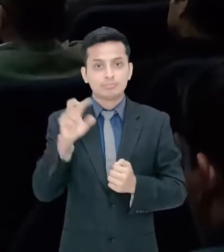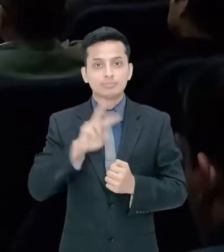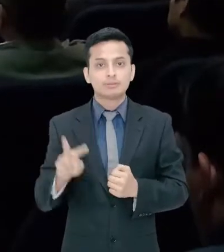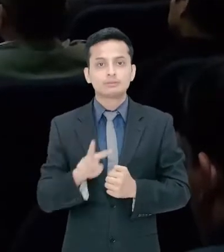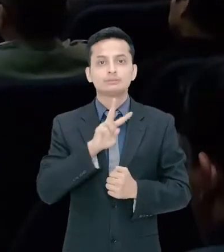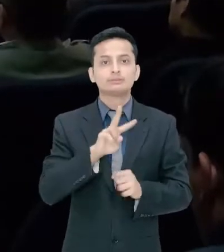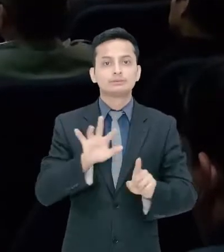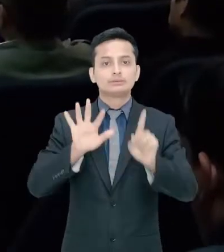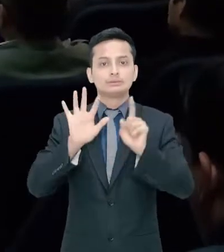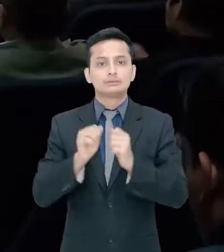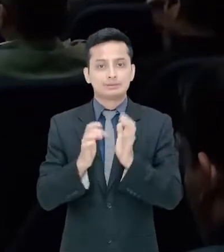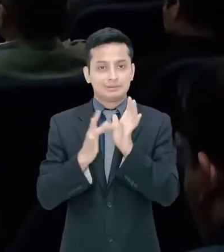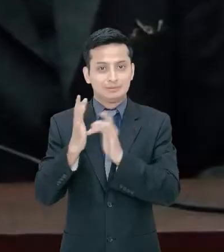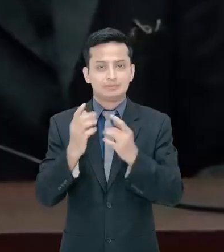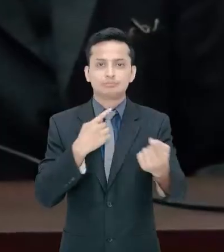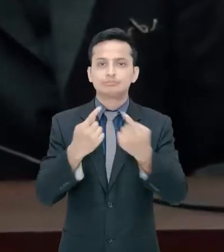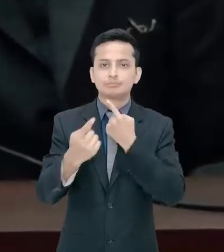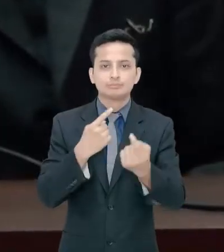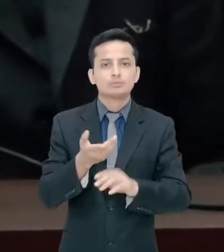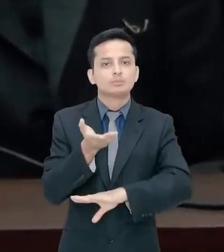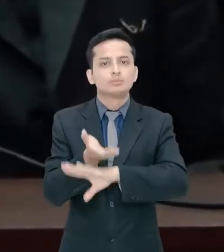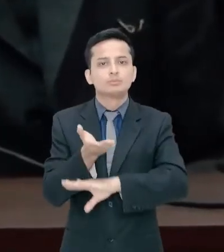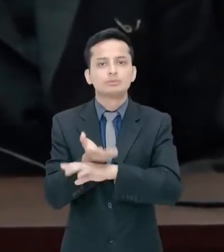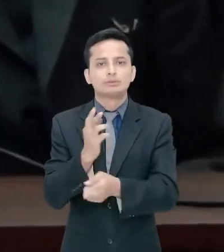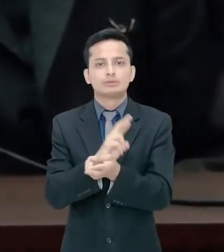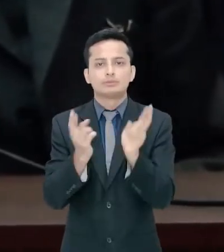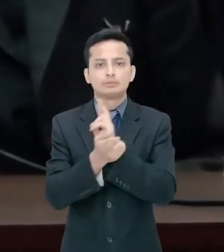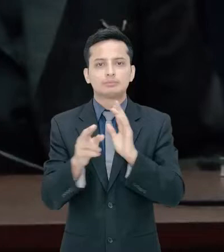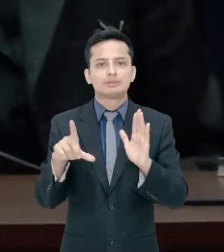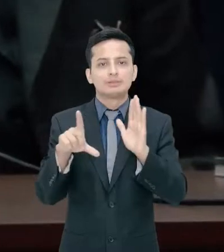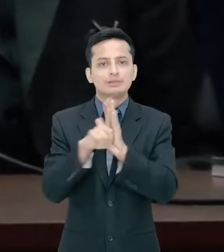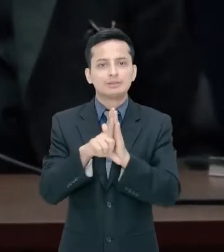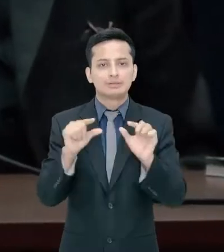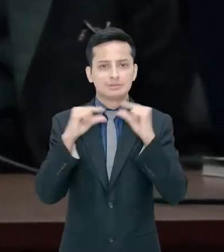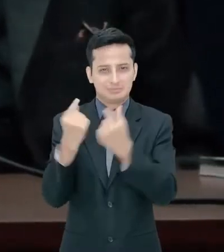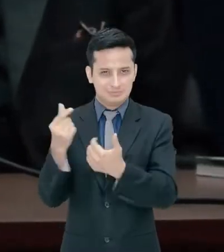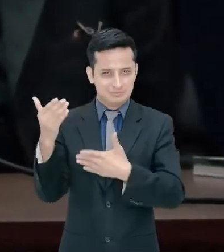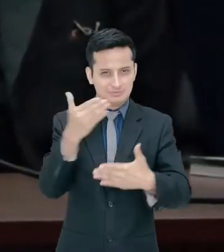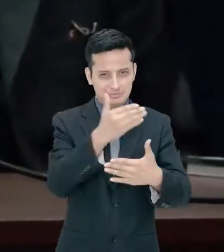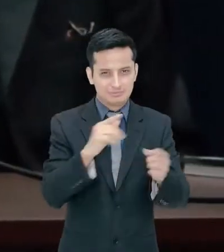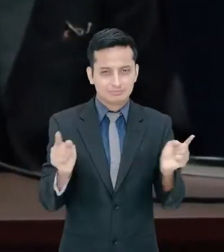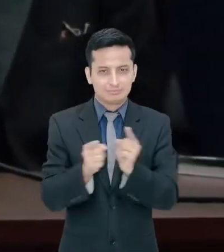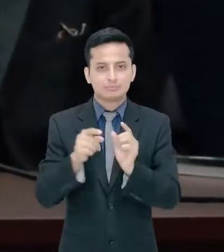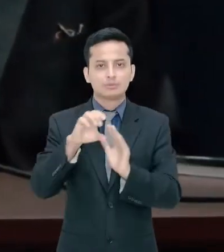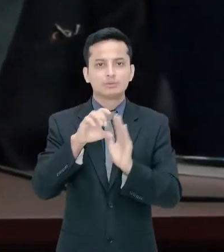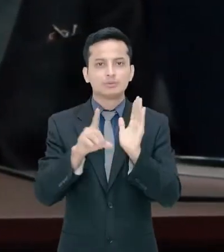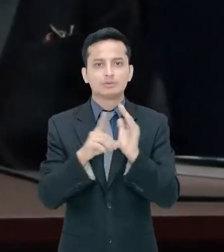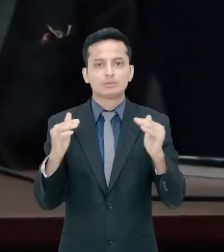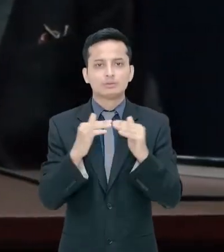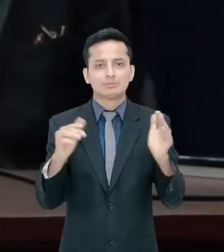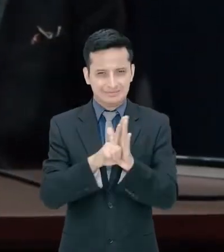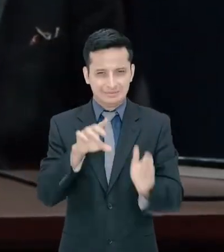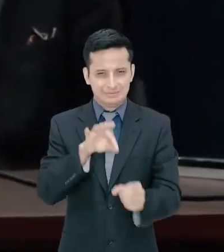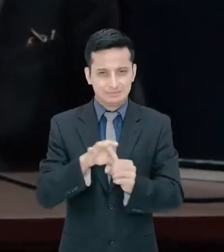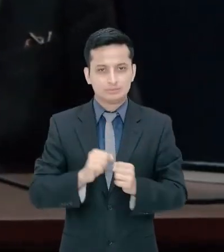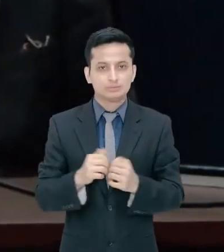este viernes 26 de abril el conversatorio Propuesta de Reforma a la Ley Orgánica Electoral y de Organizaciones Políticas, Código